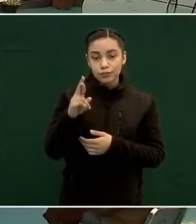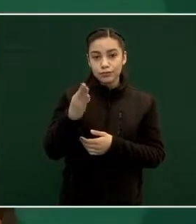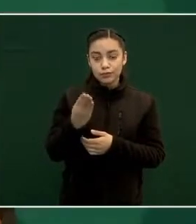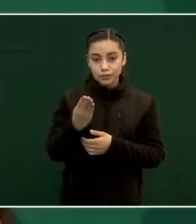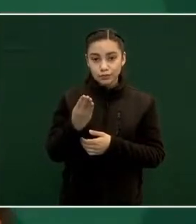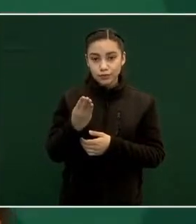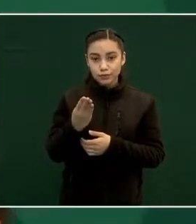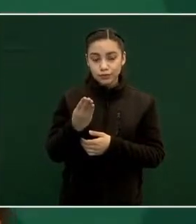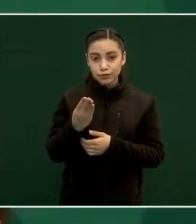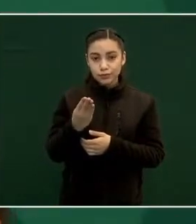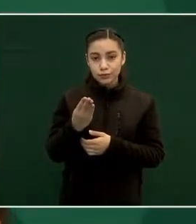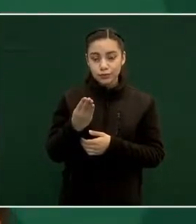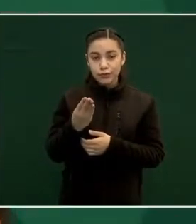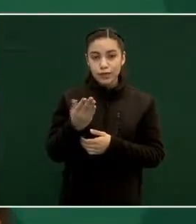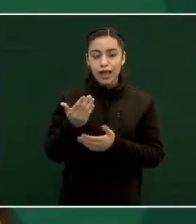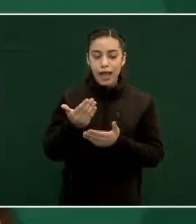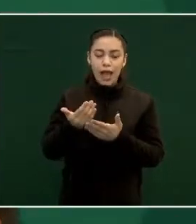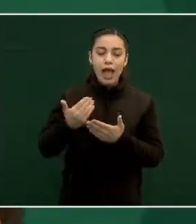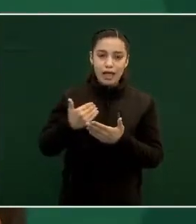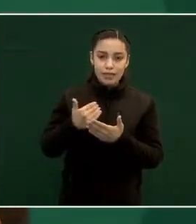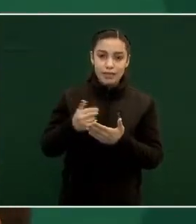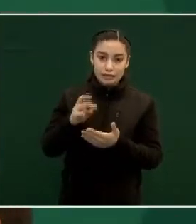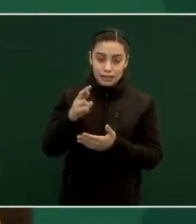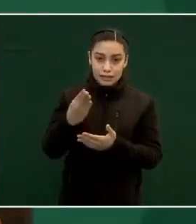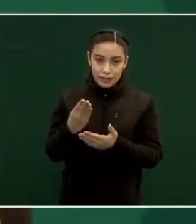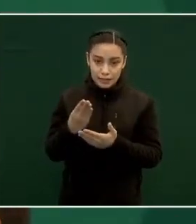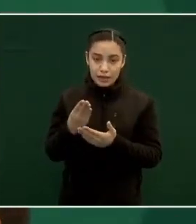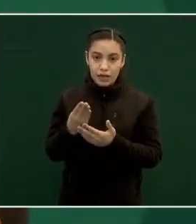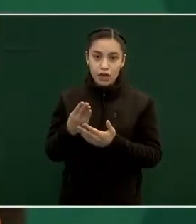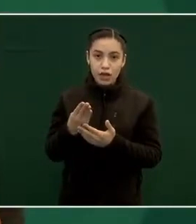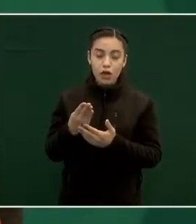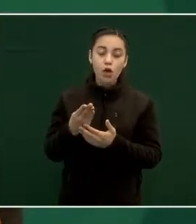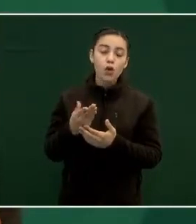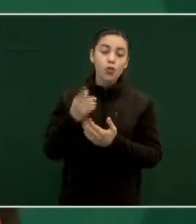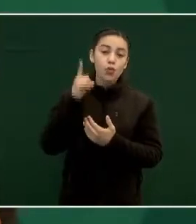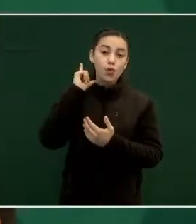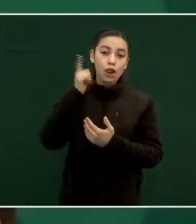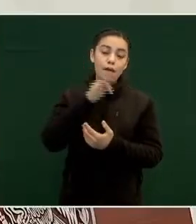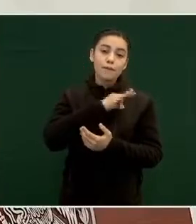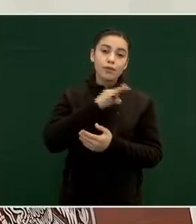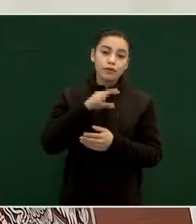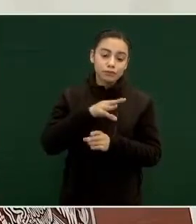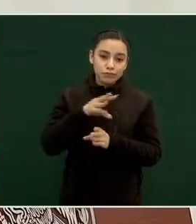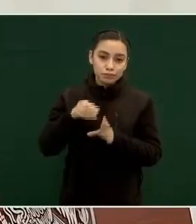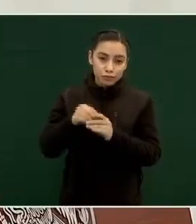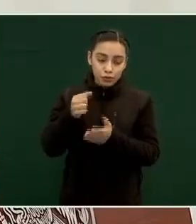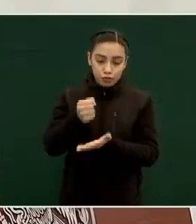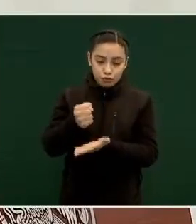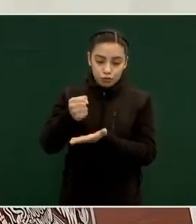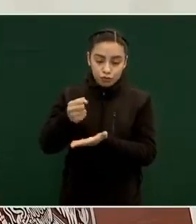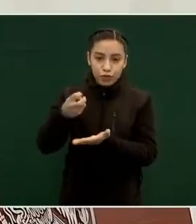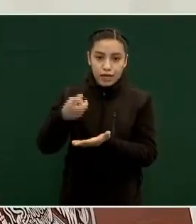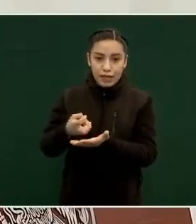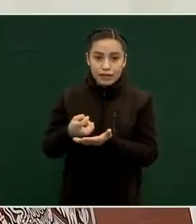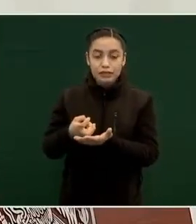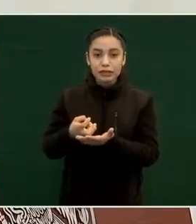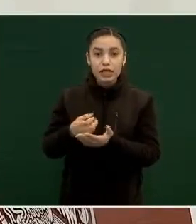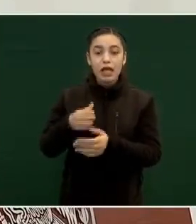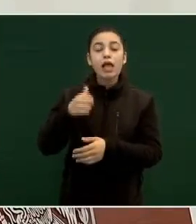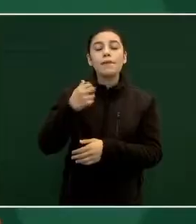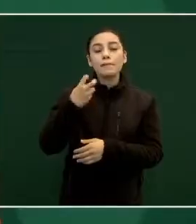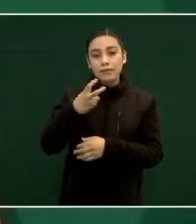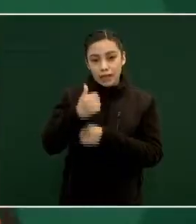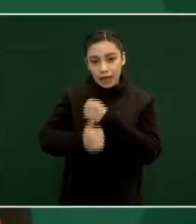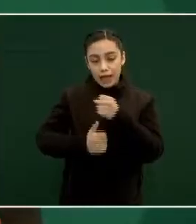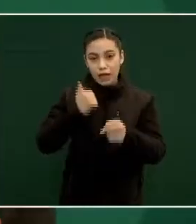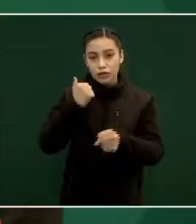de manera adelantada estos recursos, integraríamos un fondo para este año de 710